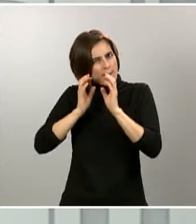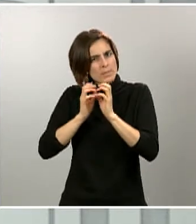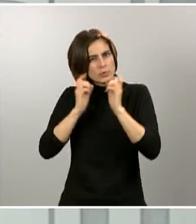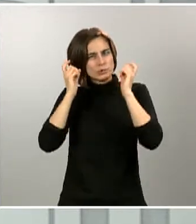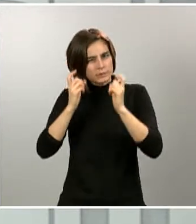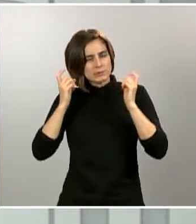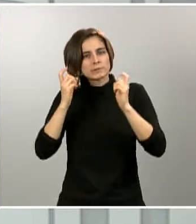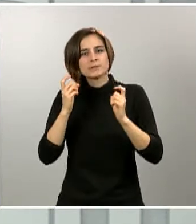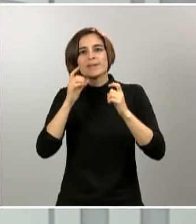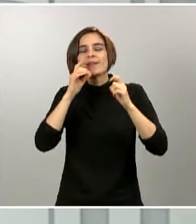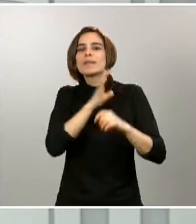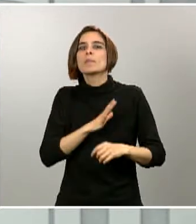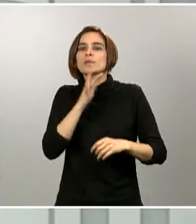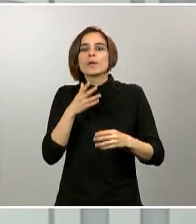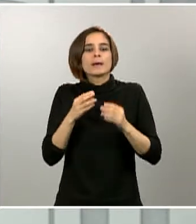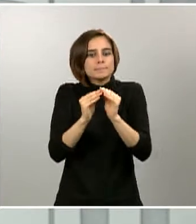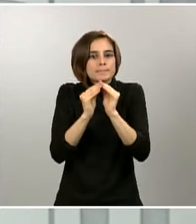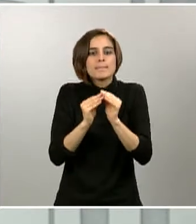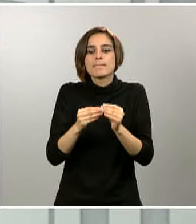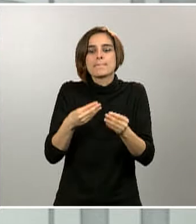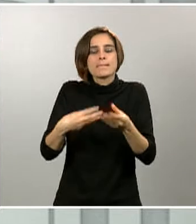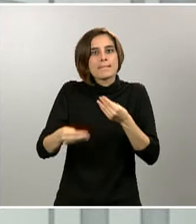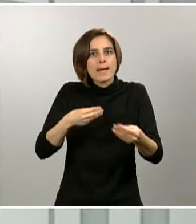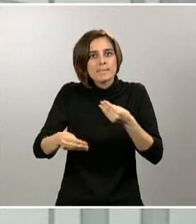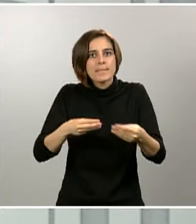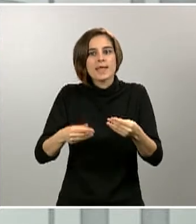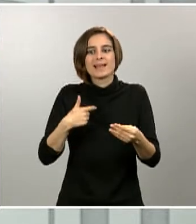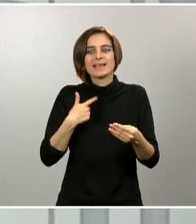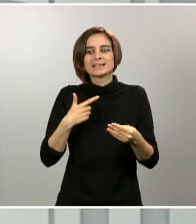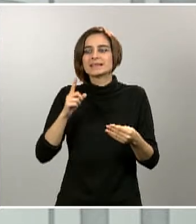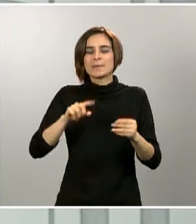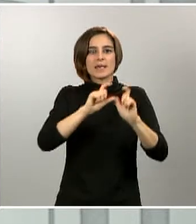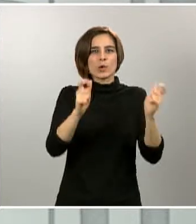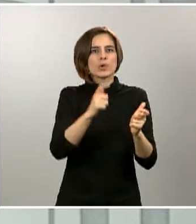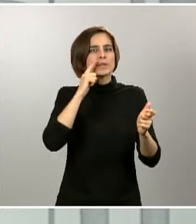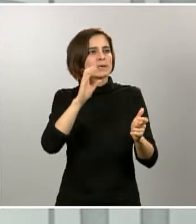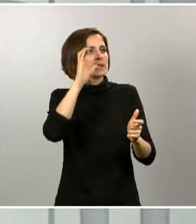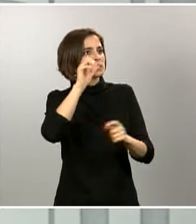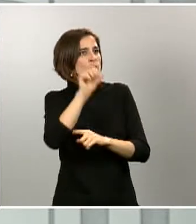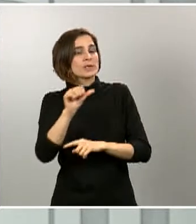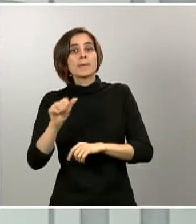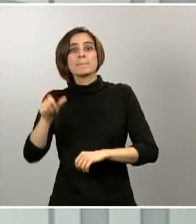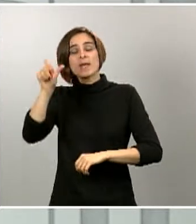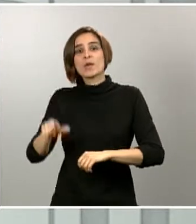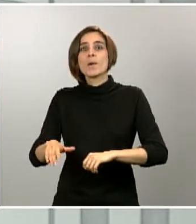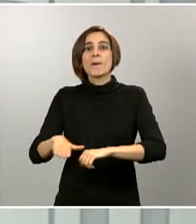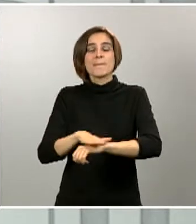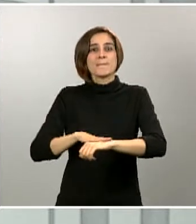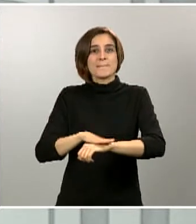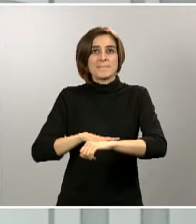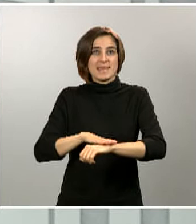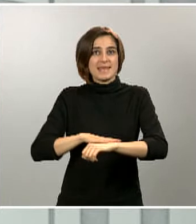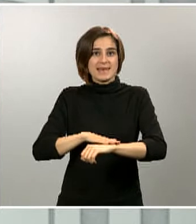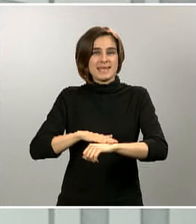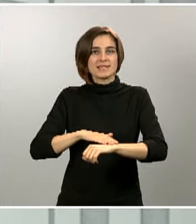de trabajo, reuniones para escuchar sugerencias, pero el ministro Escrivá está trabajando en ese escenario y en el momento en que